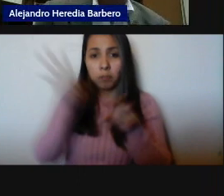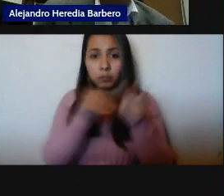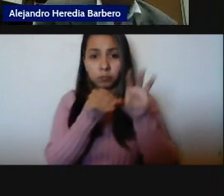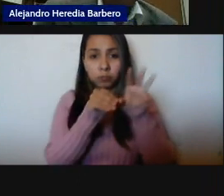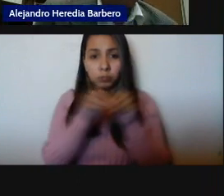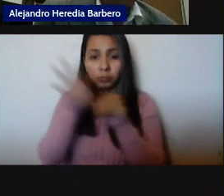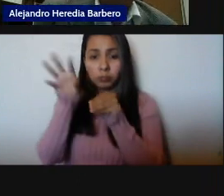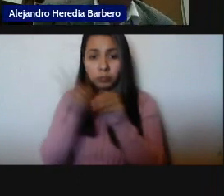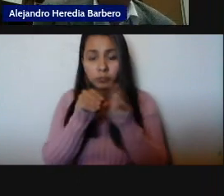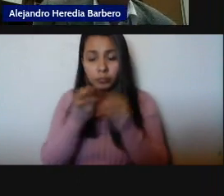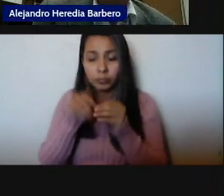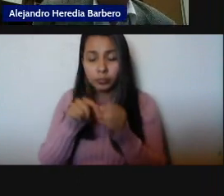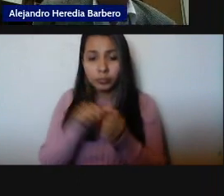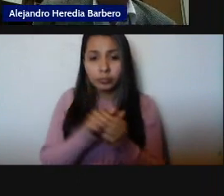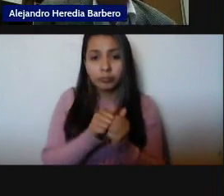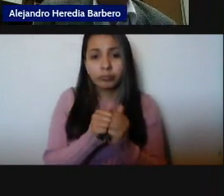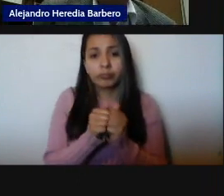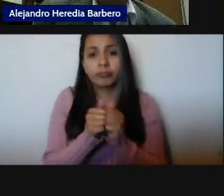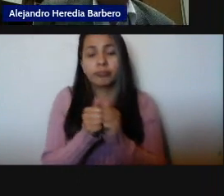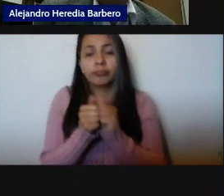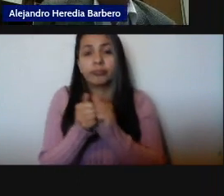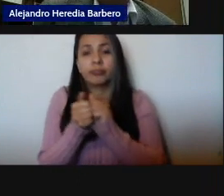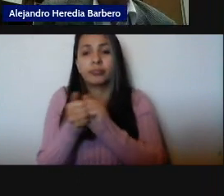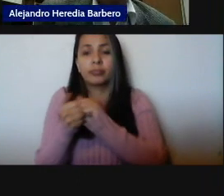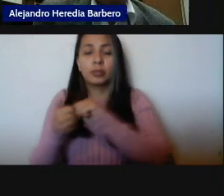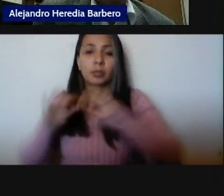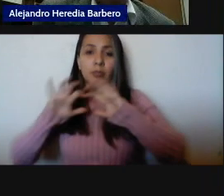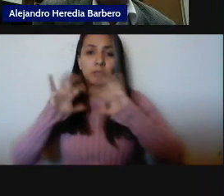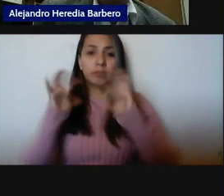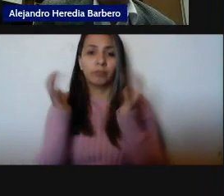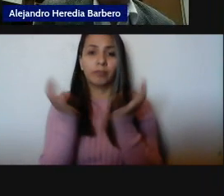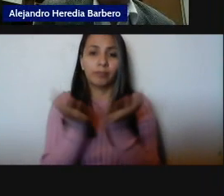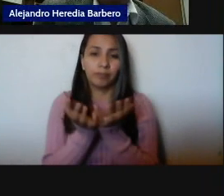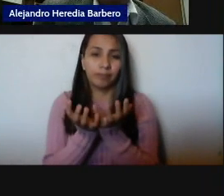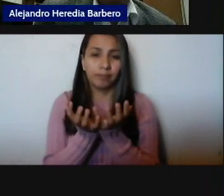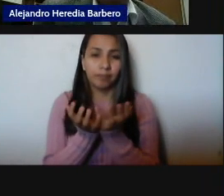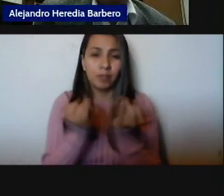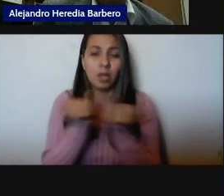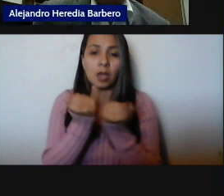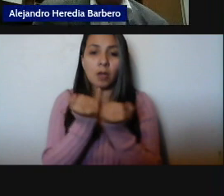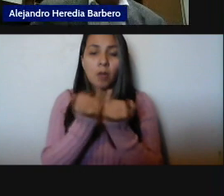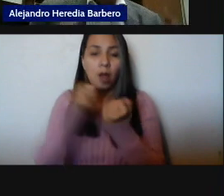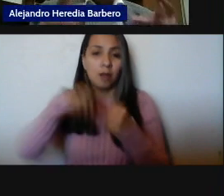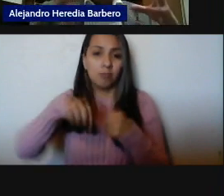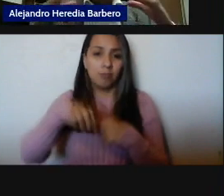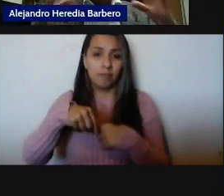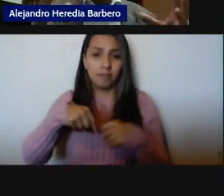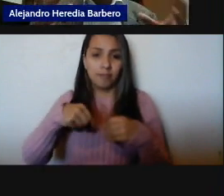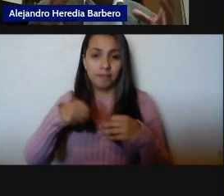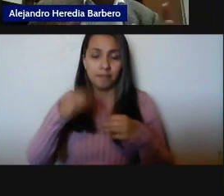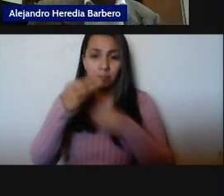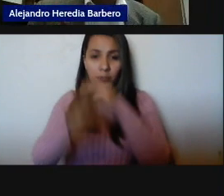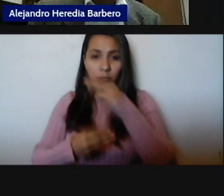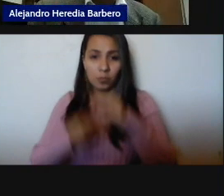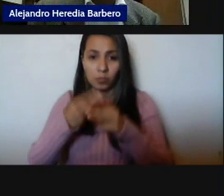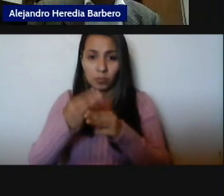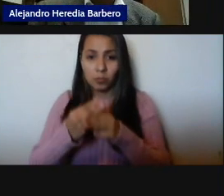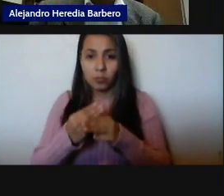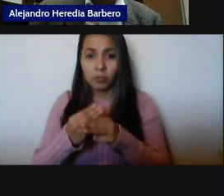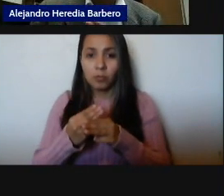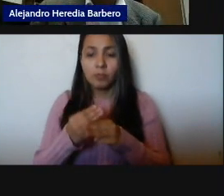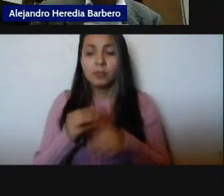para formar planetas con esta gran complejidad, por ejemplo, atmosférica como el nuestro, y que en un